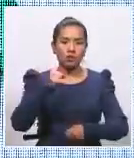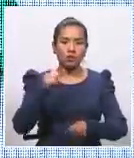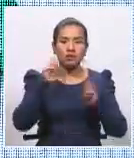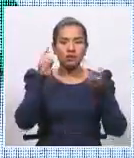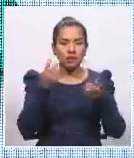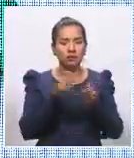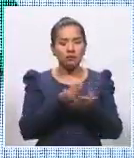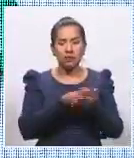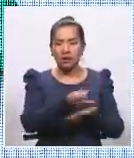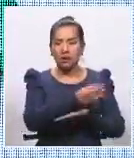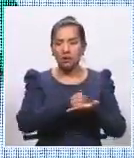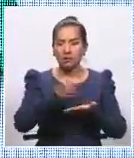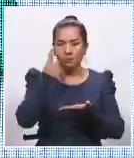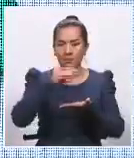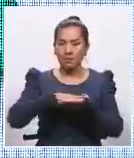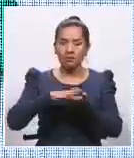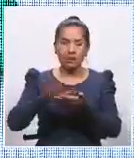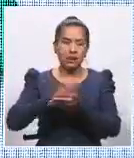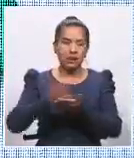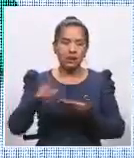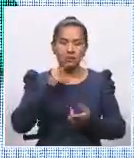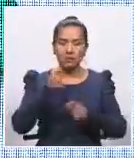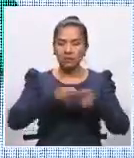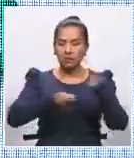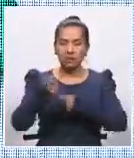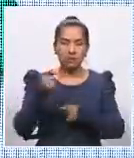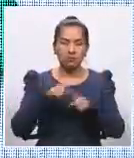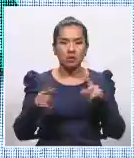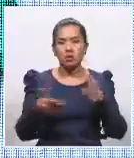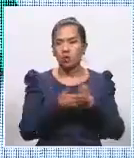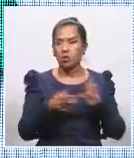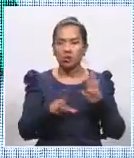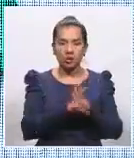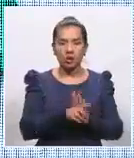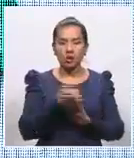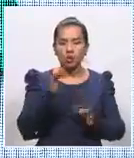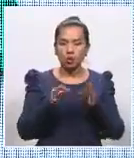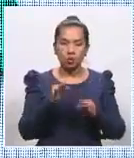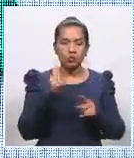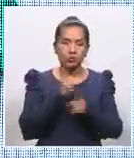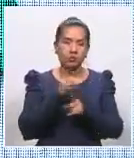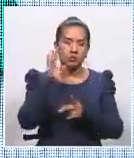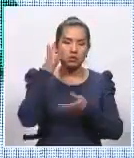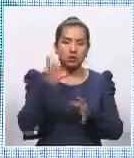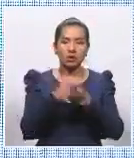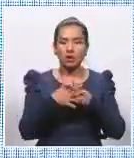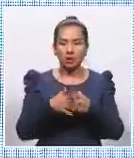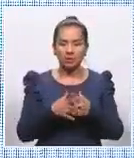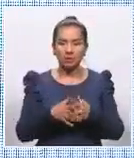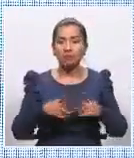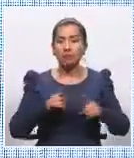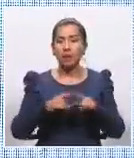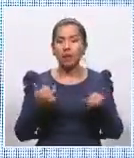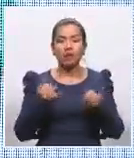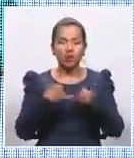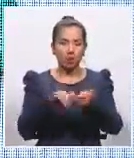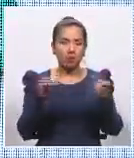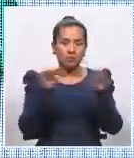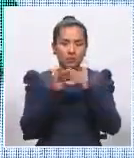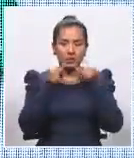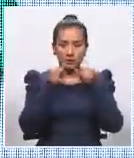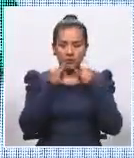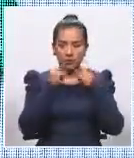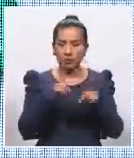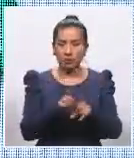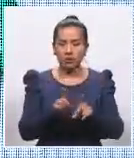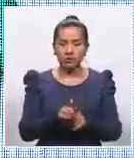caso de lavado de dinero. Esto, un delito juzgado allá en Estados Unidos. Bien, continuamos con información al